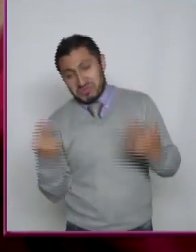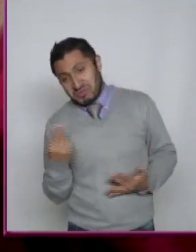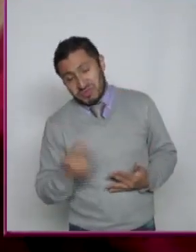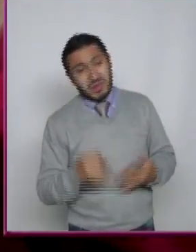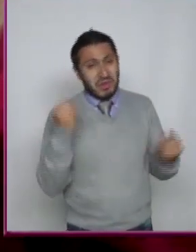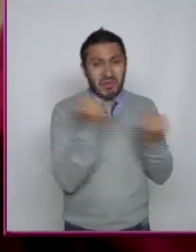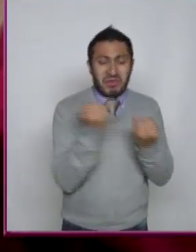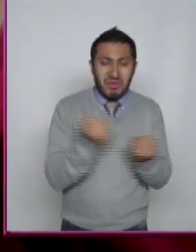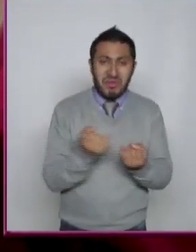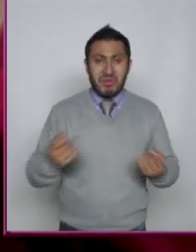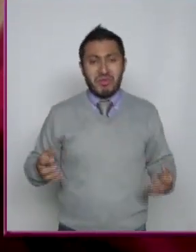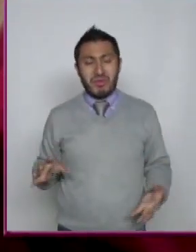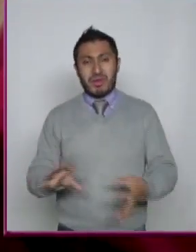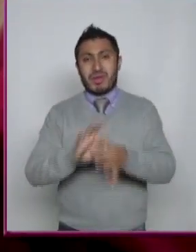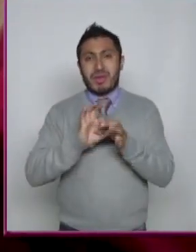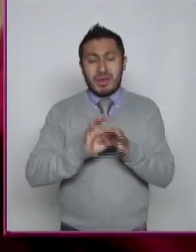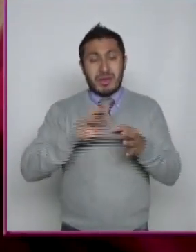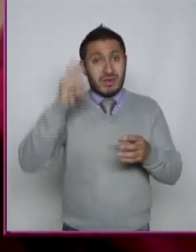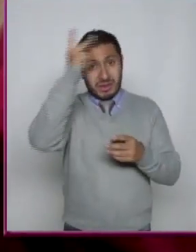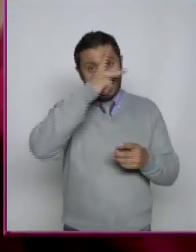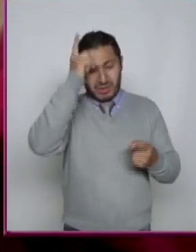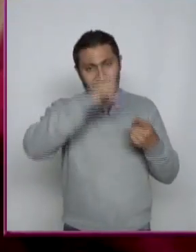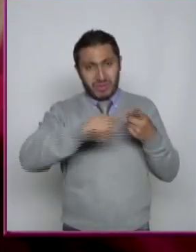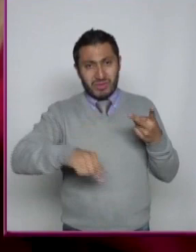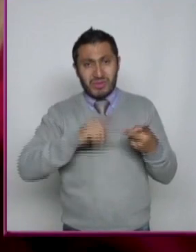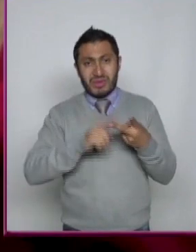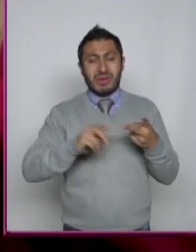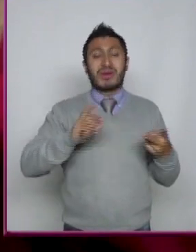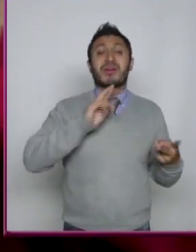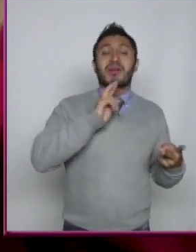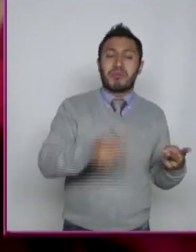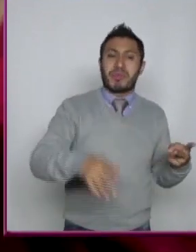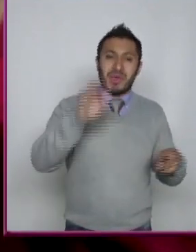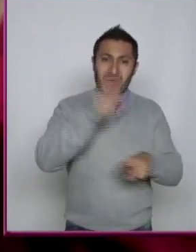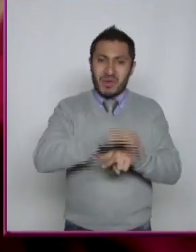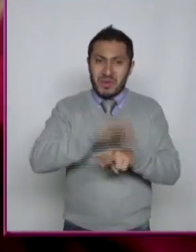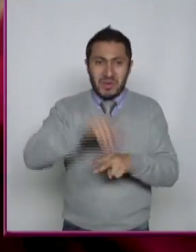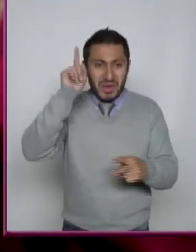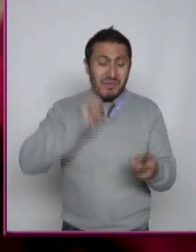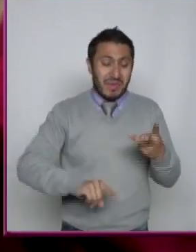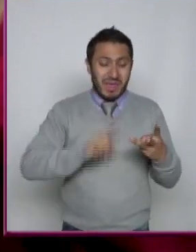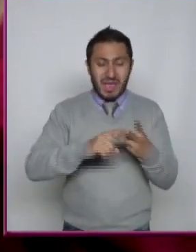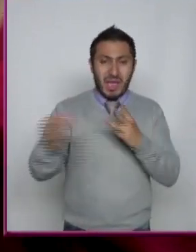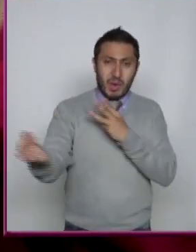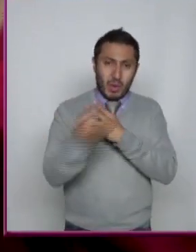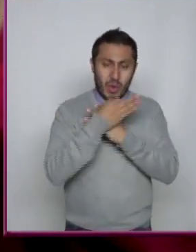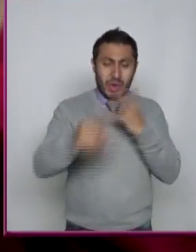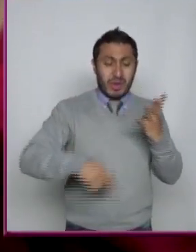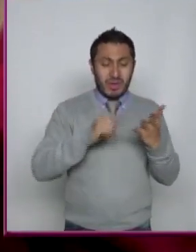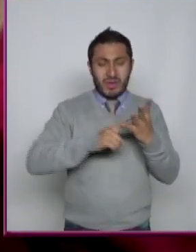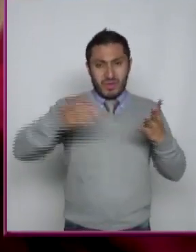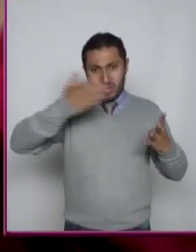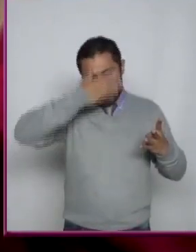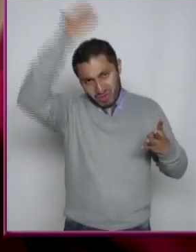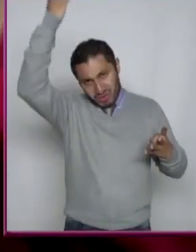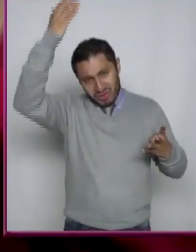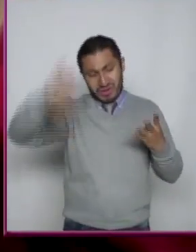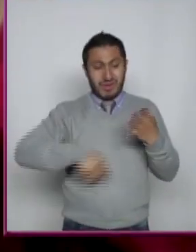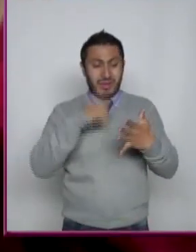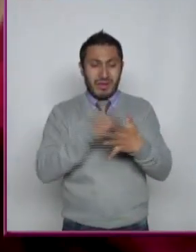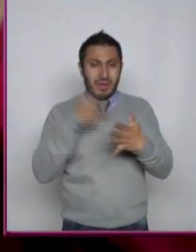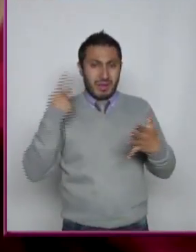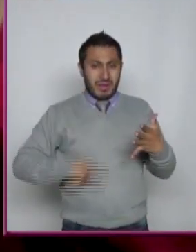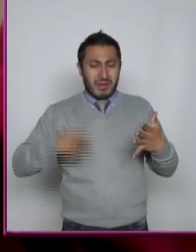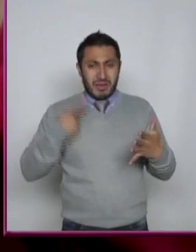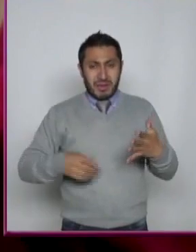mismo tiempo nuestra psicóloga, nuestra mejor amiga, nuestra cuidadora, nuestra chef, nuestra persona con